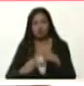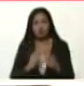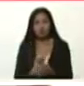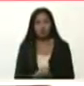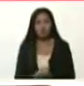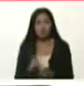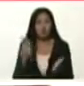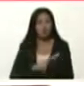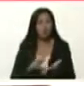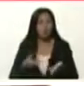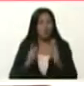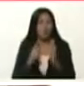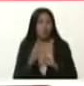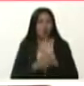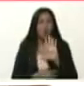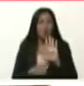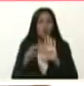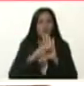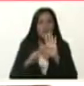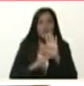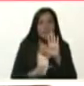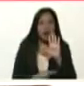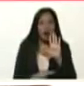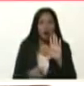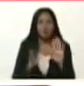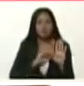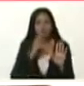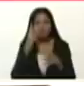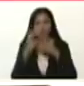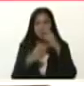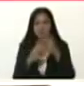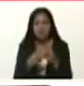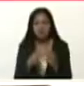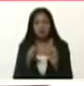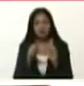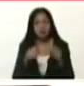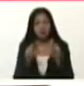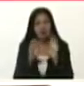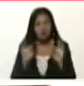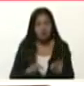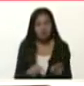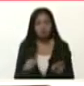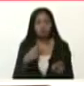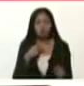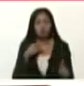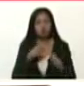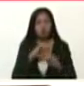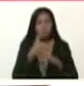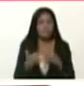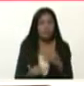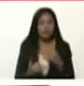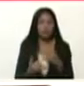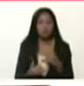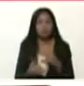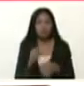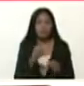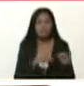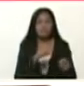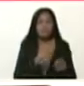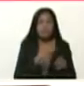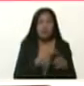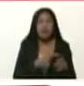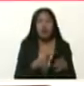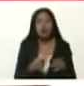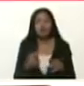su cumplimiento estricto bajo supervisión. Y viendo yo el plan minero tricolor,